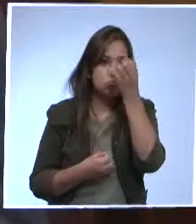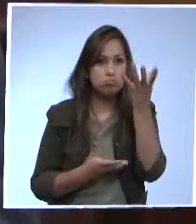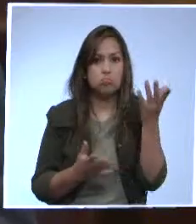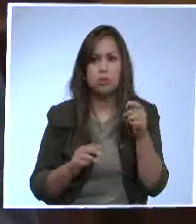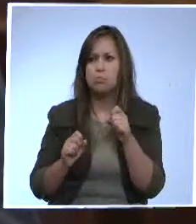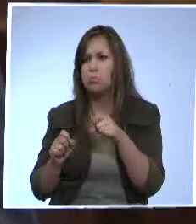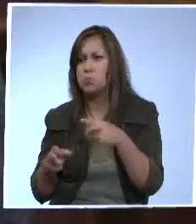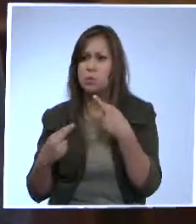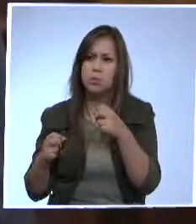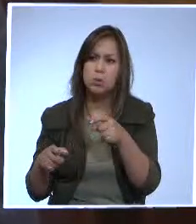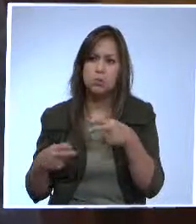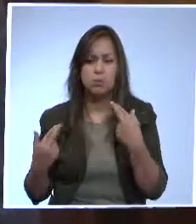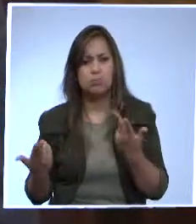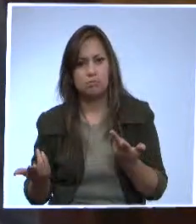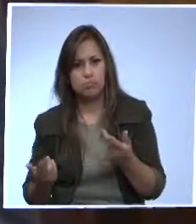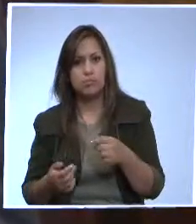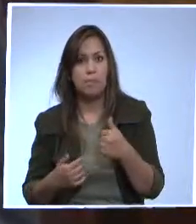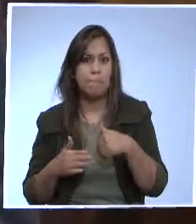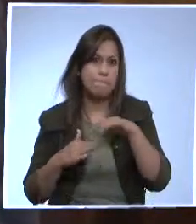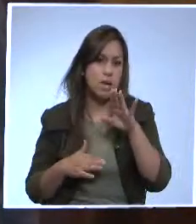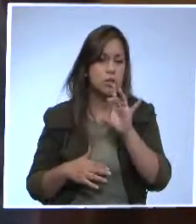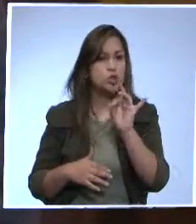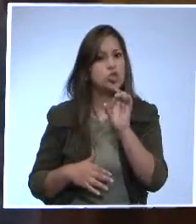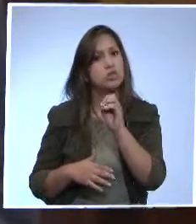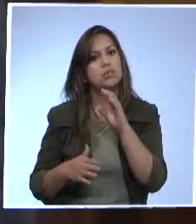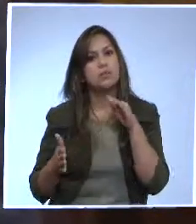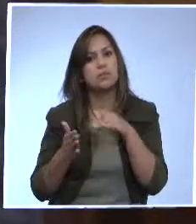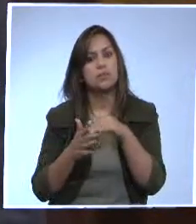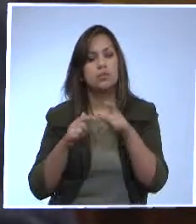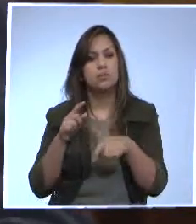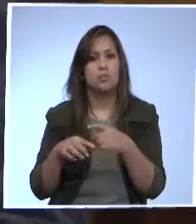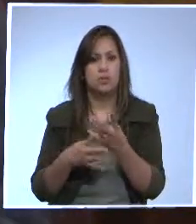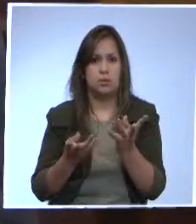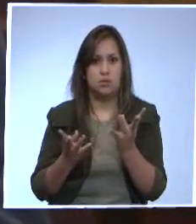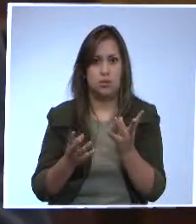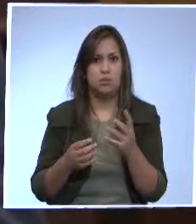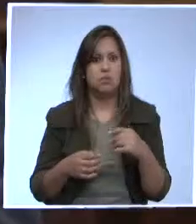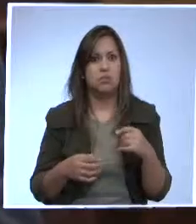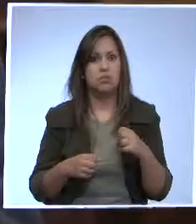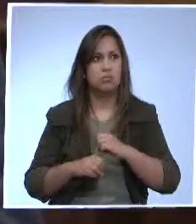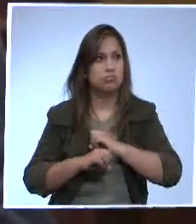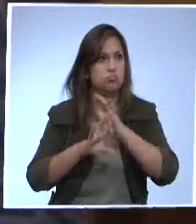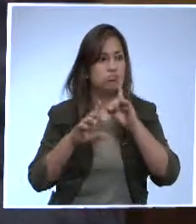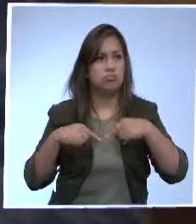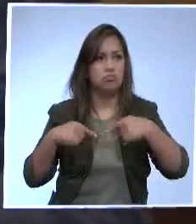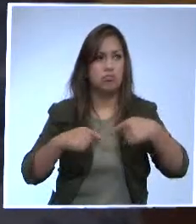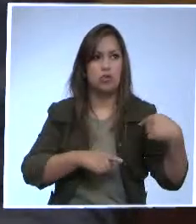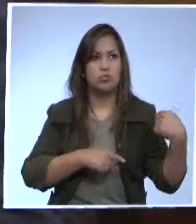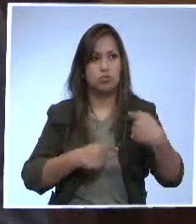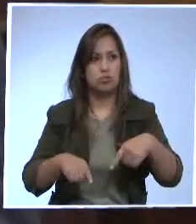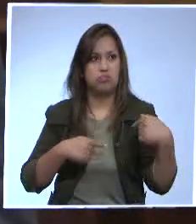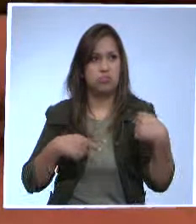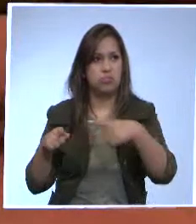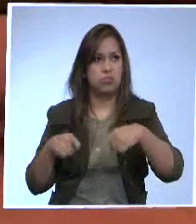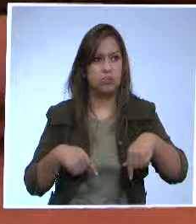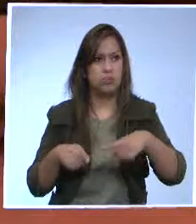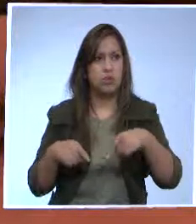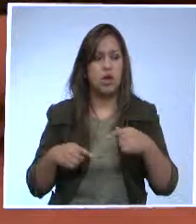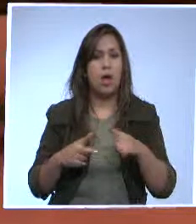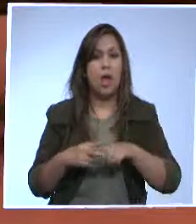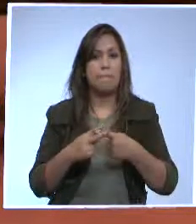servir a la comunidad más de 80 mil personas se desplazan en transporte público en esta zona sigue el 5 en toleró en diseño desde donde